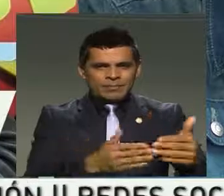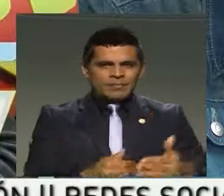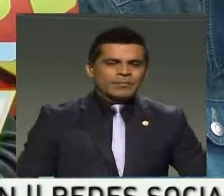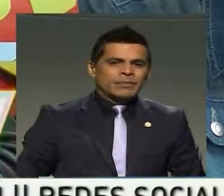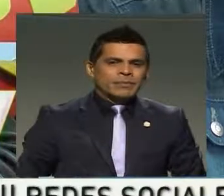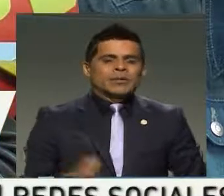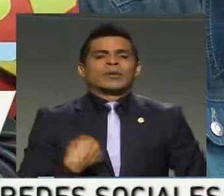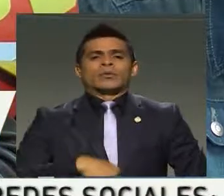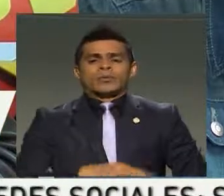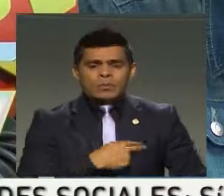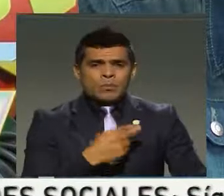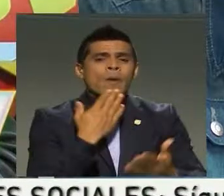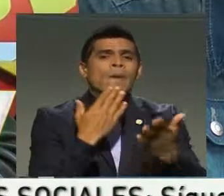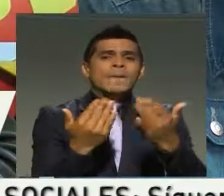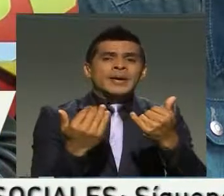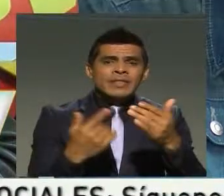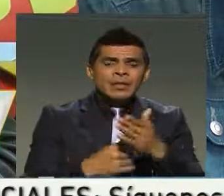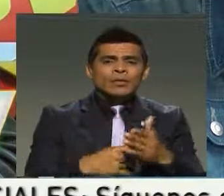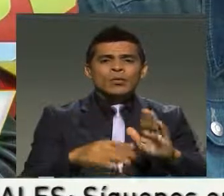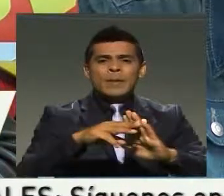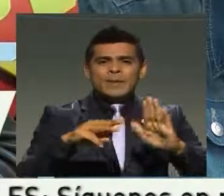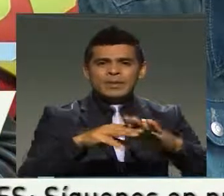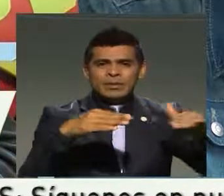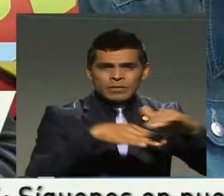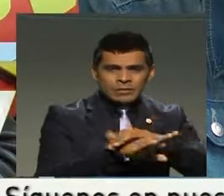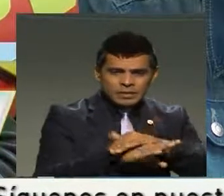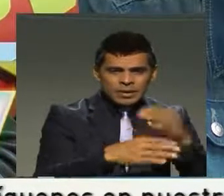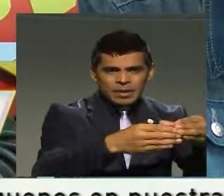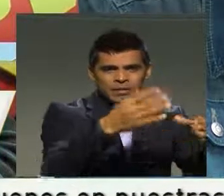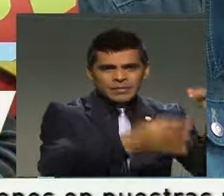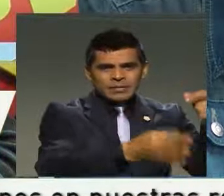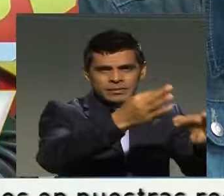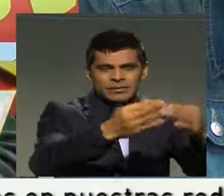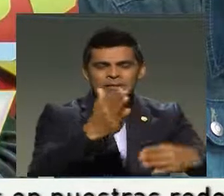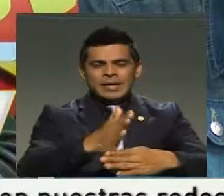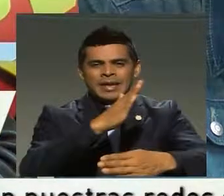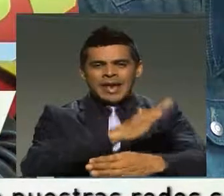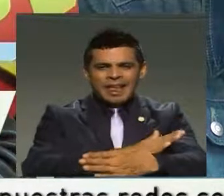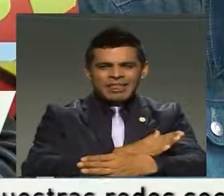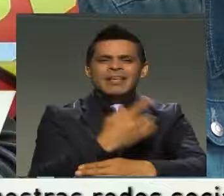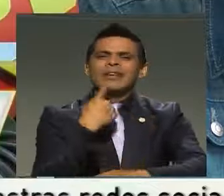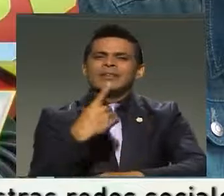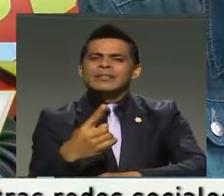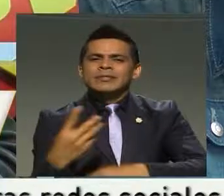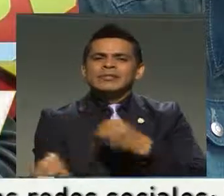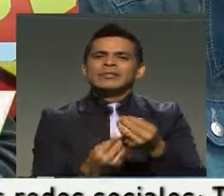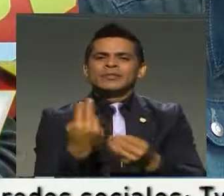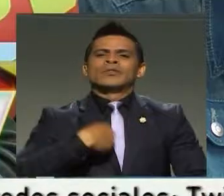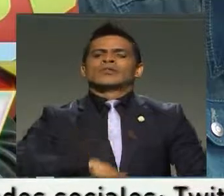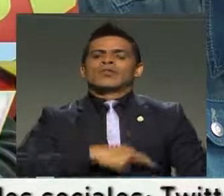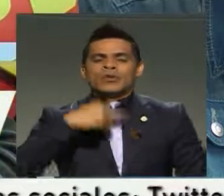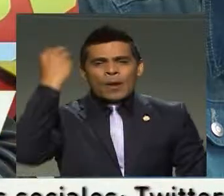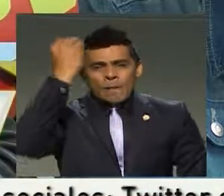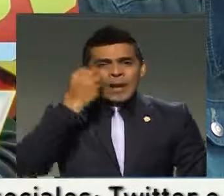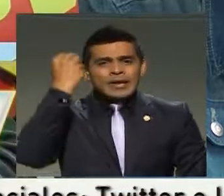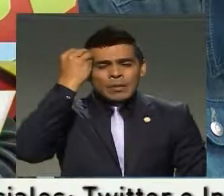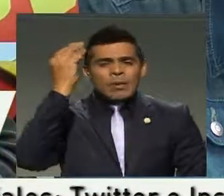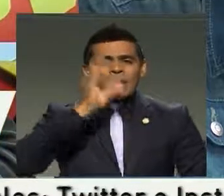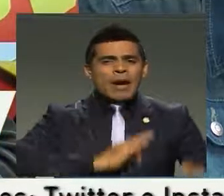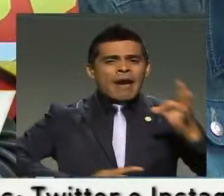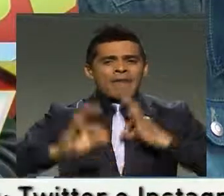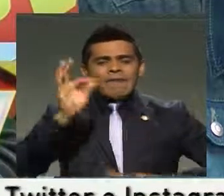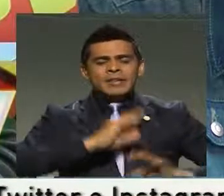Si estamos solicitando la medida cautelar y no la adopta antes de los hechos que consideramos van a afectar